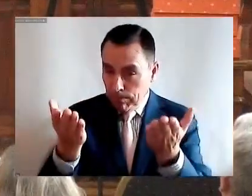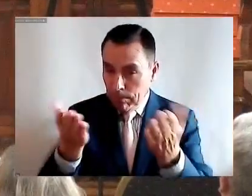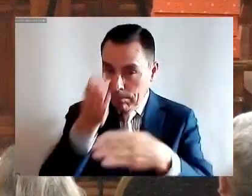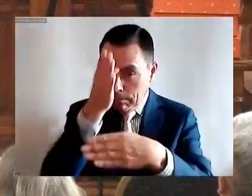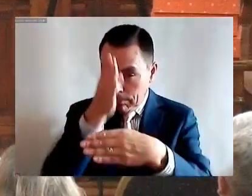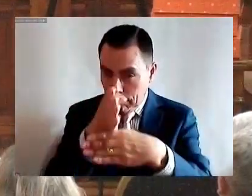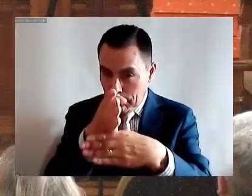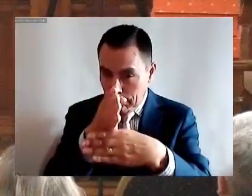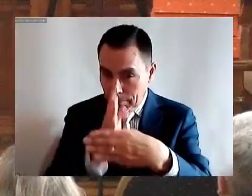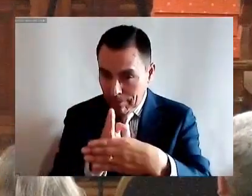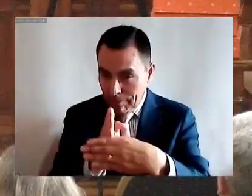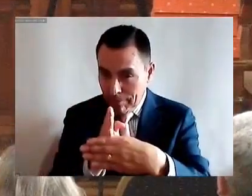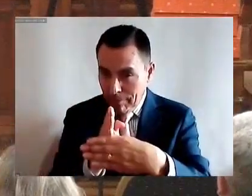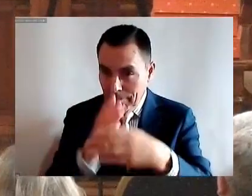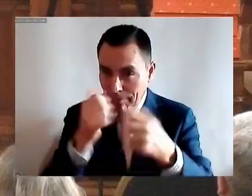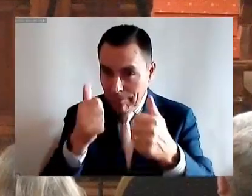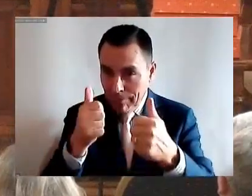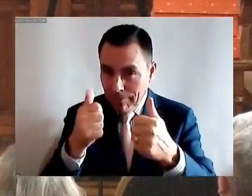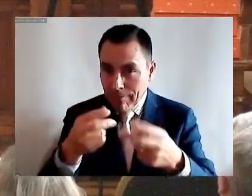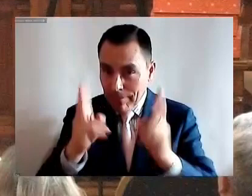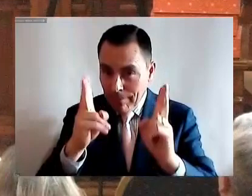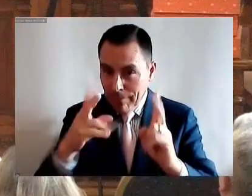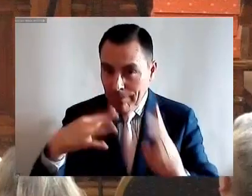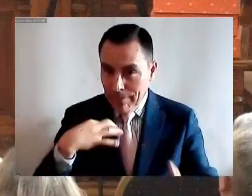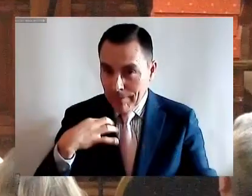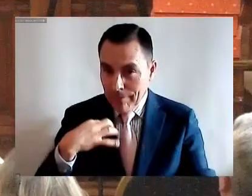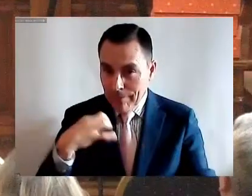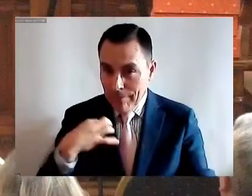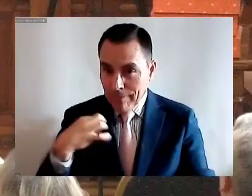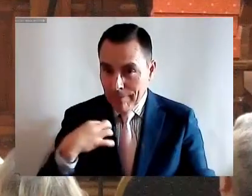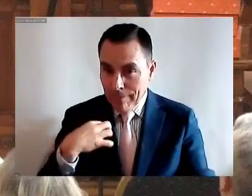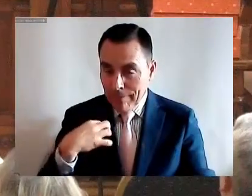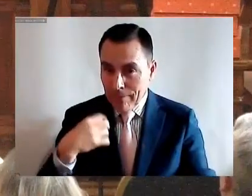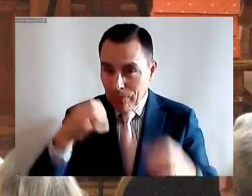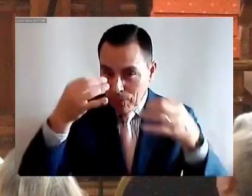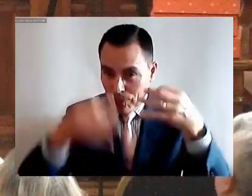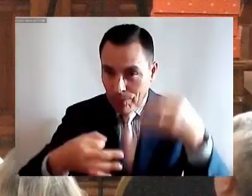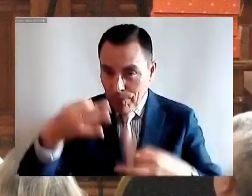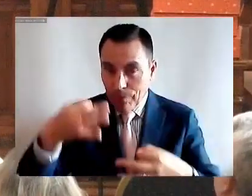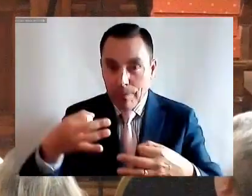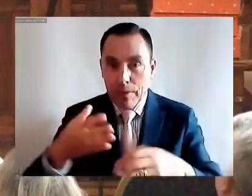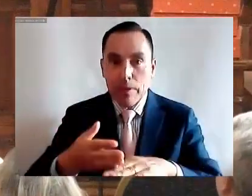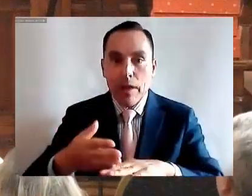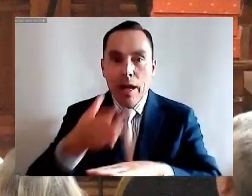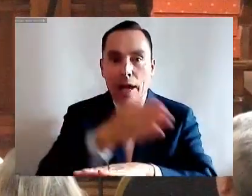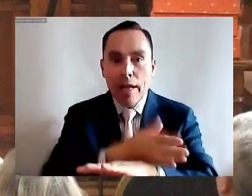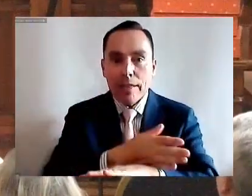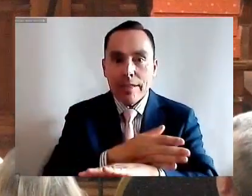Ustedes en el orden que les parezca. Sí. Bien, antes de contestar la pregunta, me tomo un segundo para agradecer la